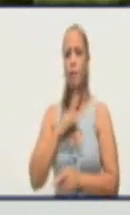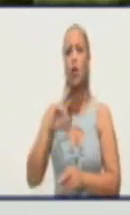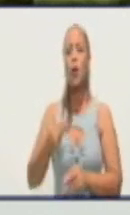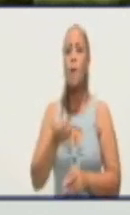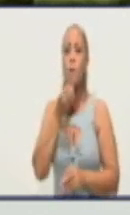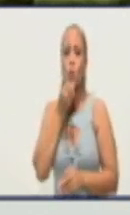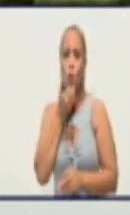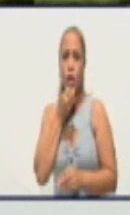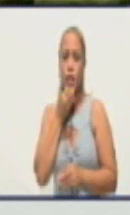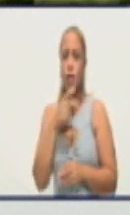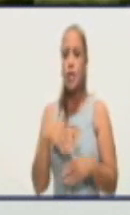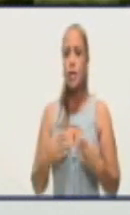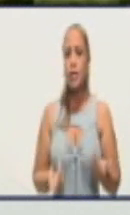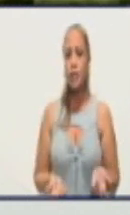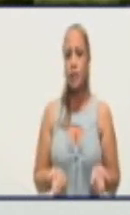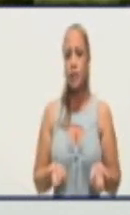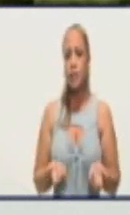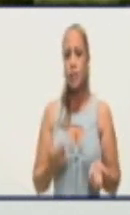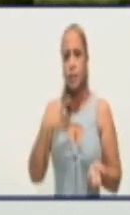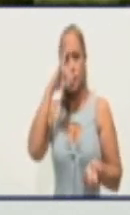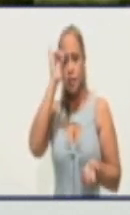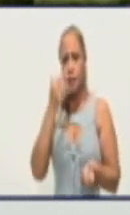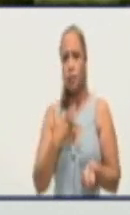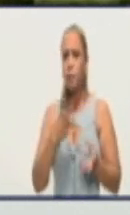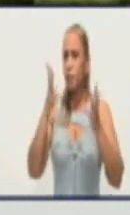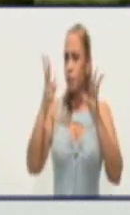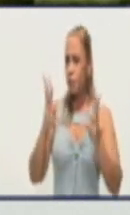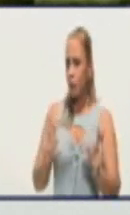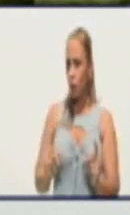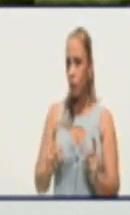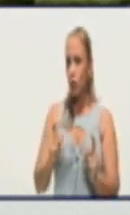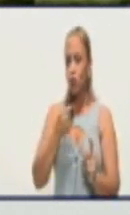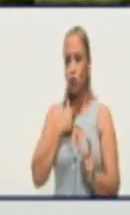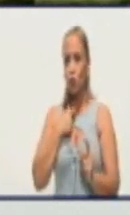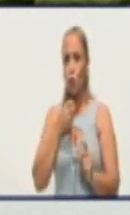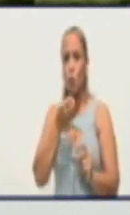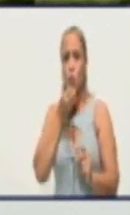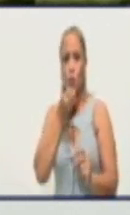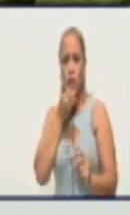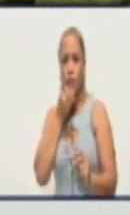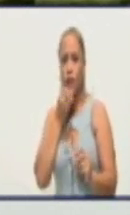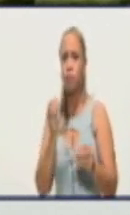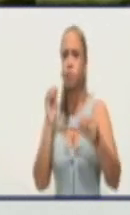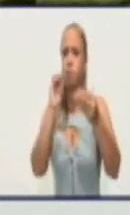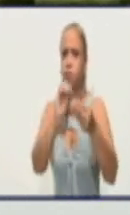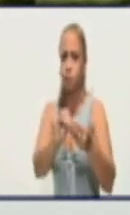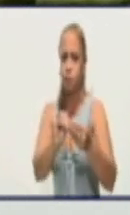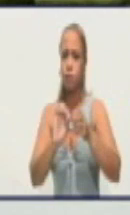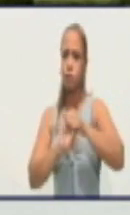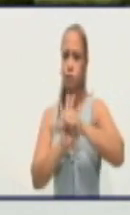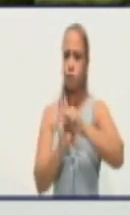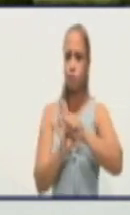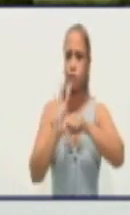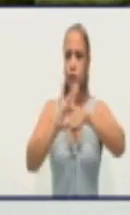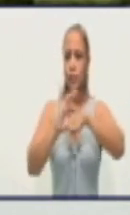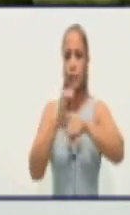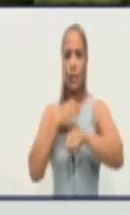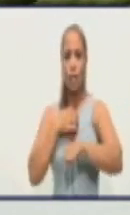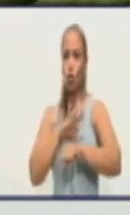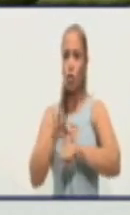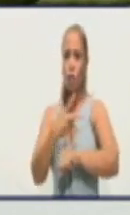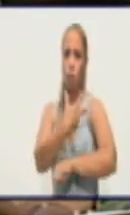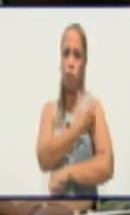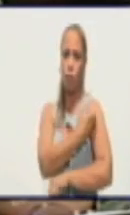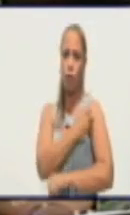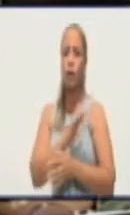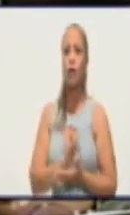ser que si mi estadística es inferior, yo pueda contaminarme con la COVID-19 teniendo las 3 dosis de Abdala.